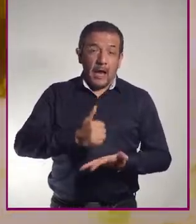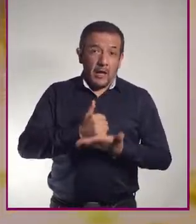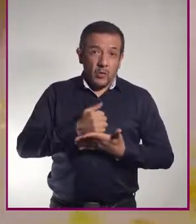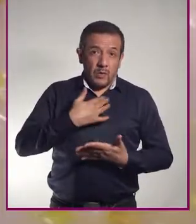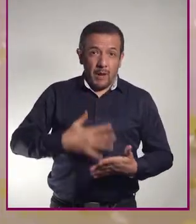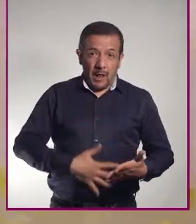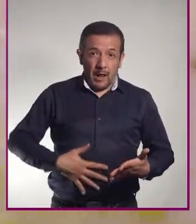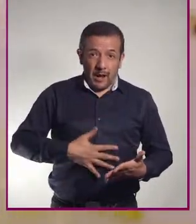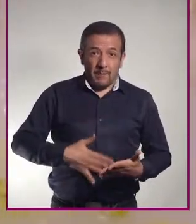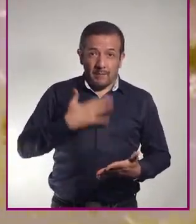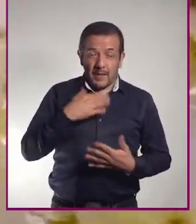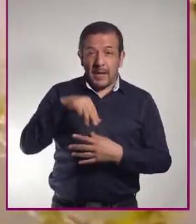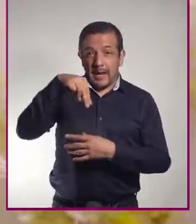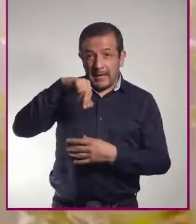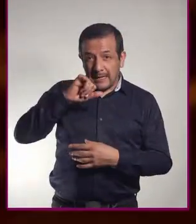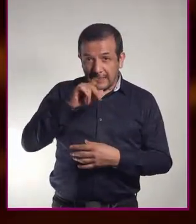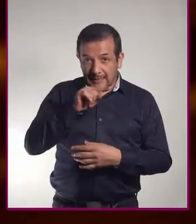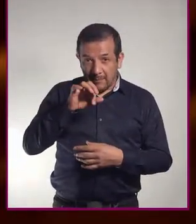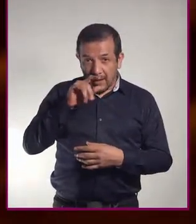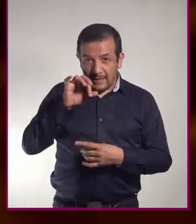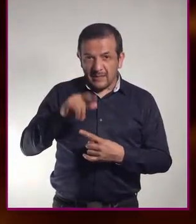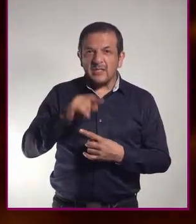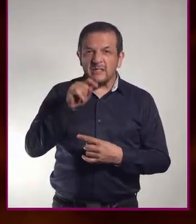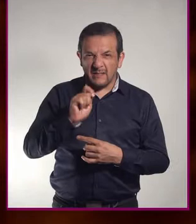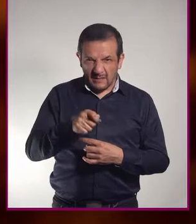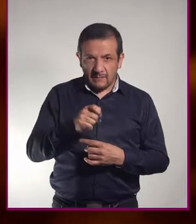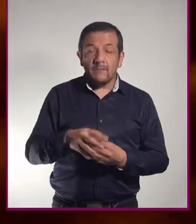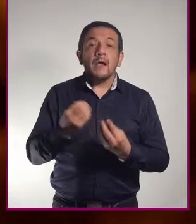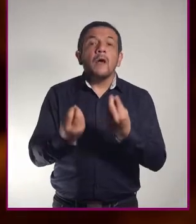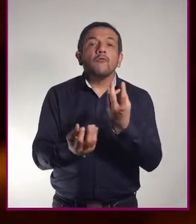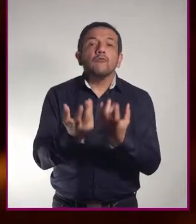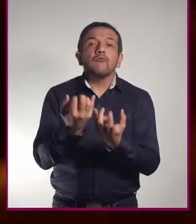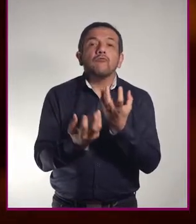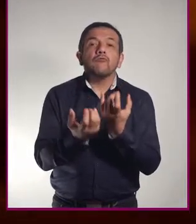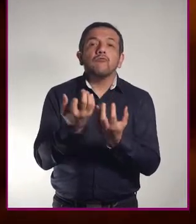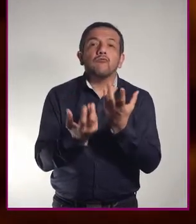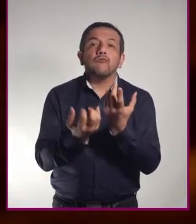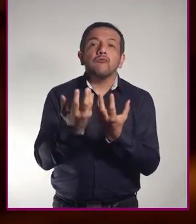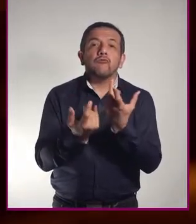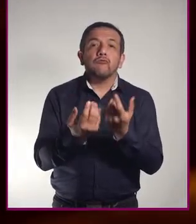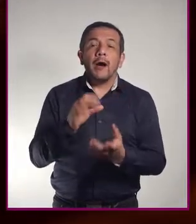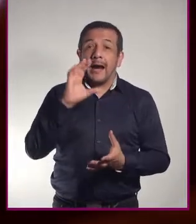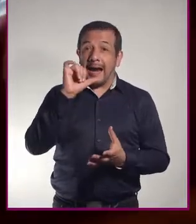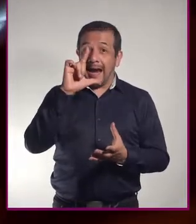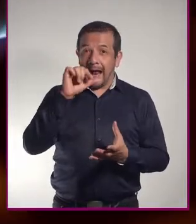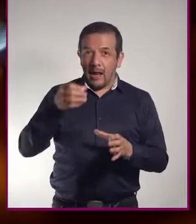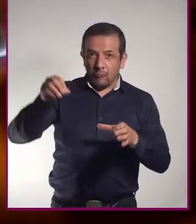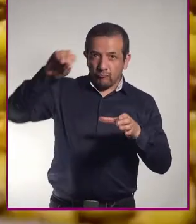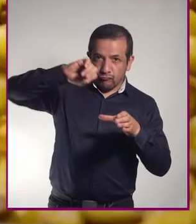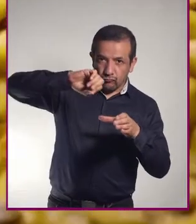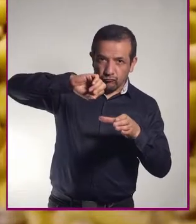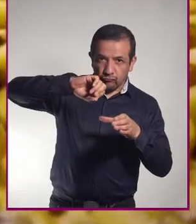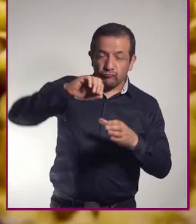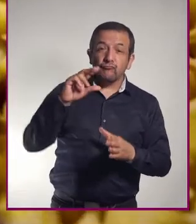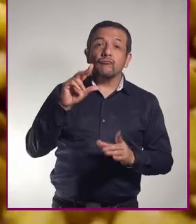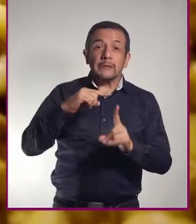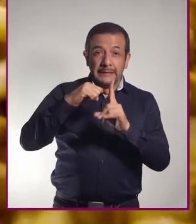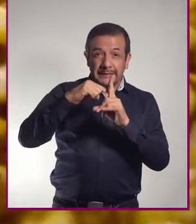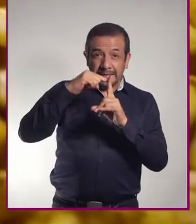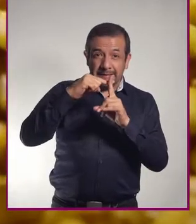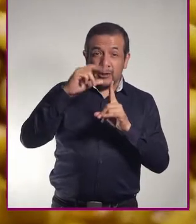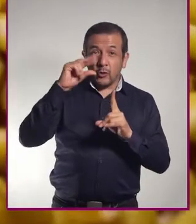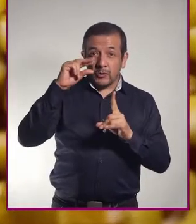la nixtamalización consiste en la cocción de las semillas del maíz en agua con cal a 80 grados